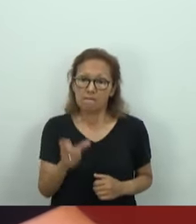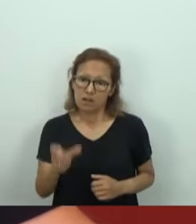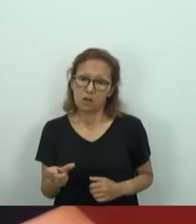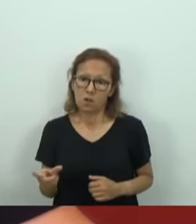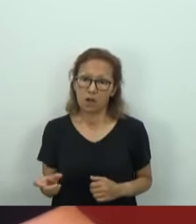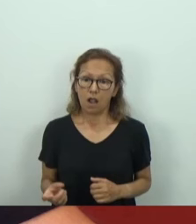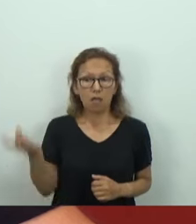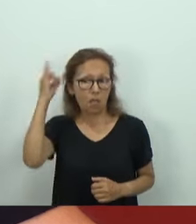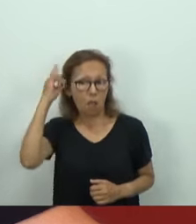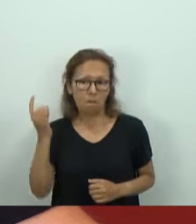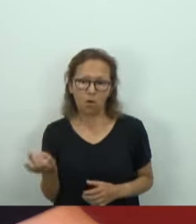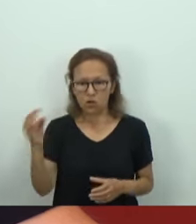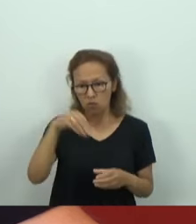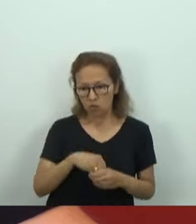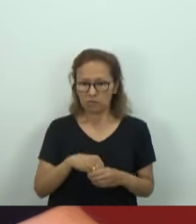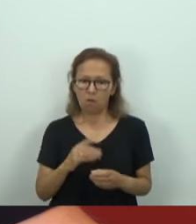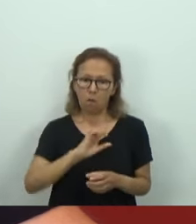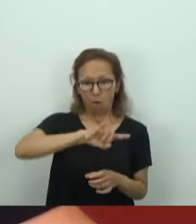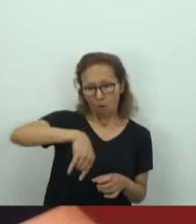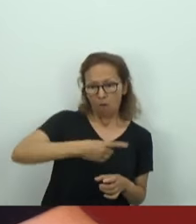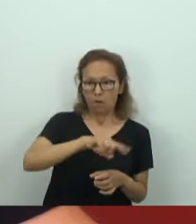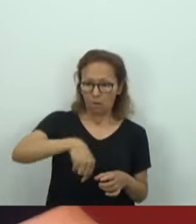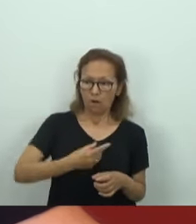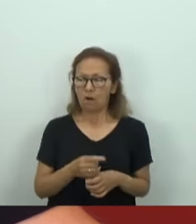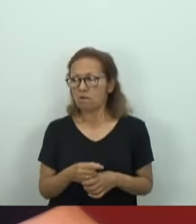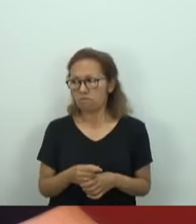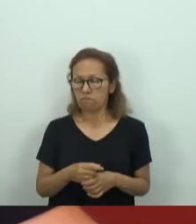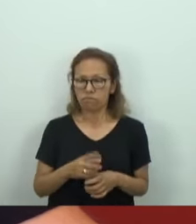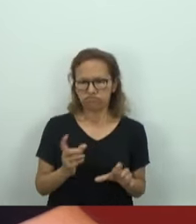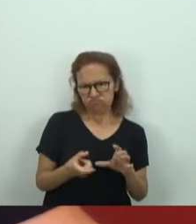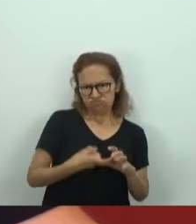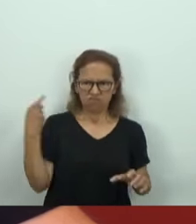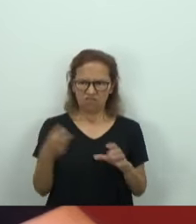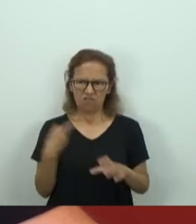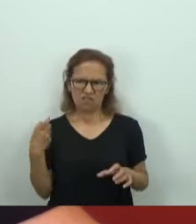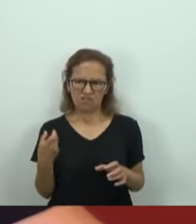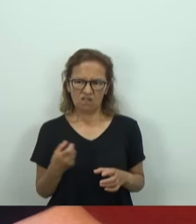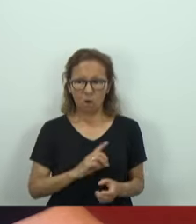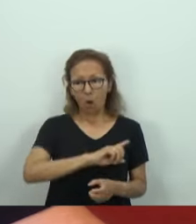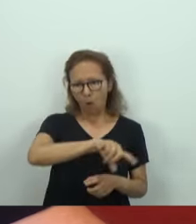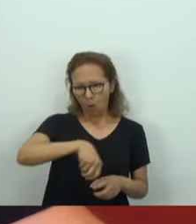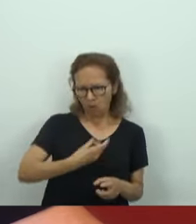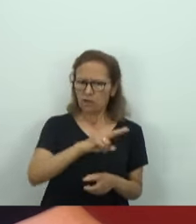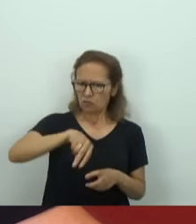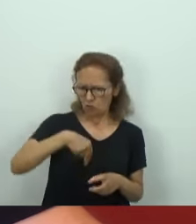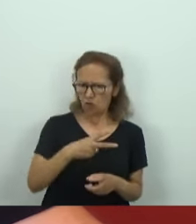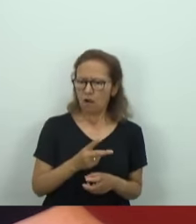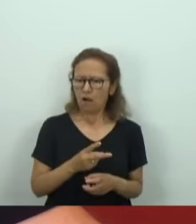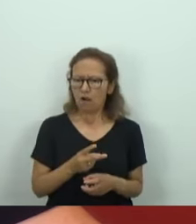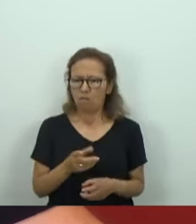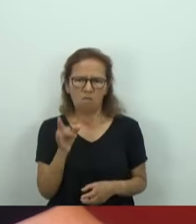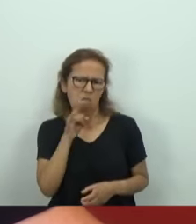mal. Para echarle un demonio fuera, o siete o veinte, se necesitan una, dos, tres horas. Yo dije, algo está mal. Hasta que el